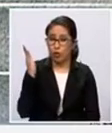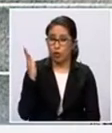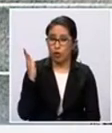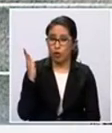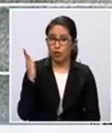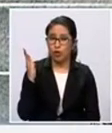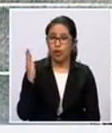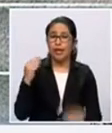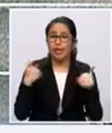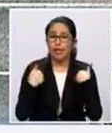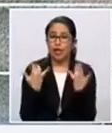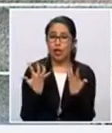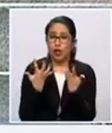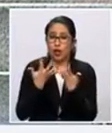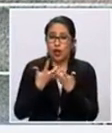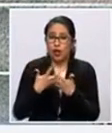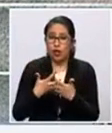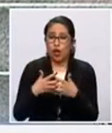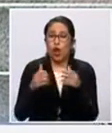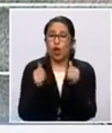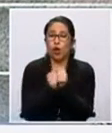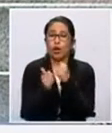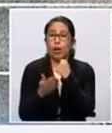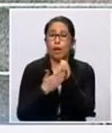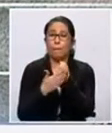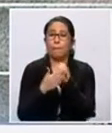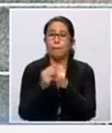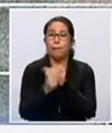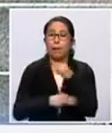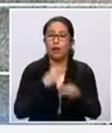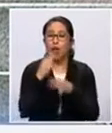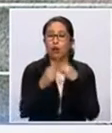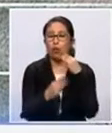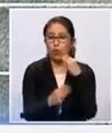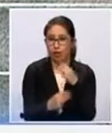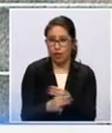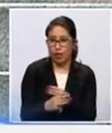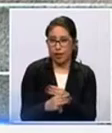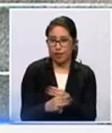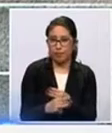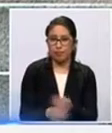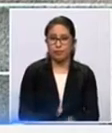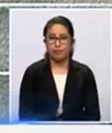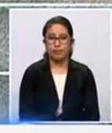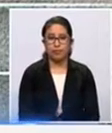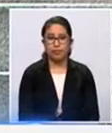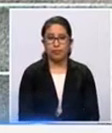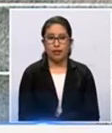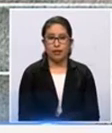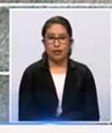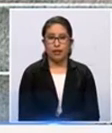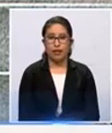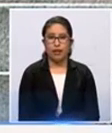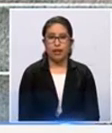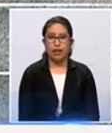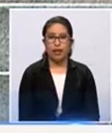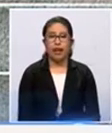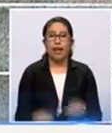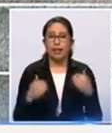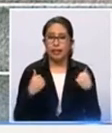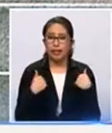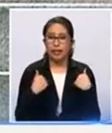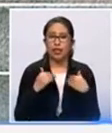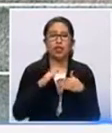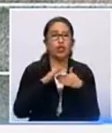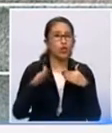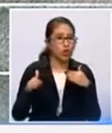el Banco Mundial, que tiene dentro de su cartera y dentro de lo que son los requisitos, todo el tema